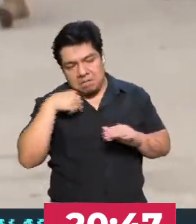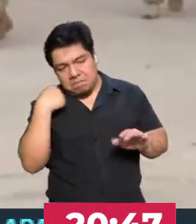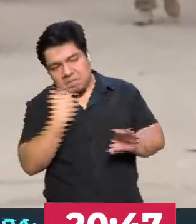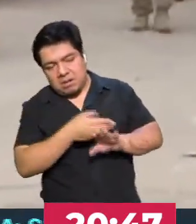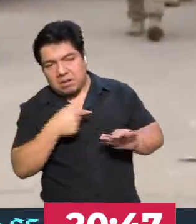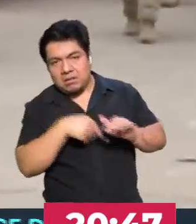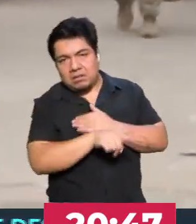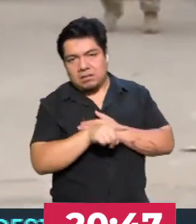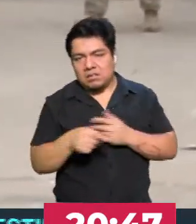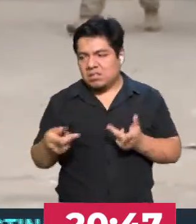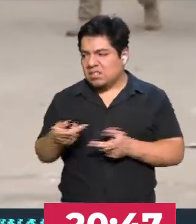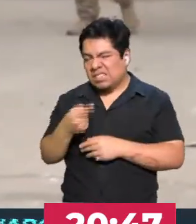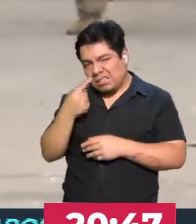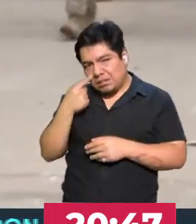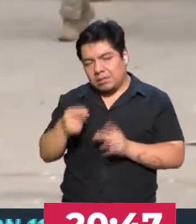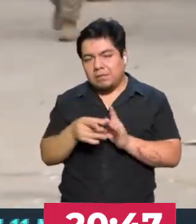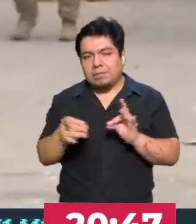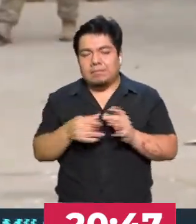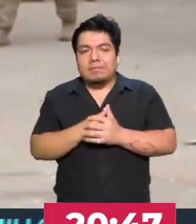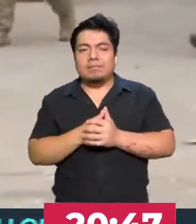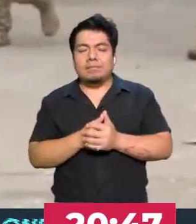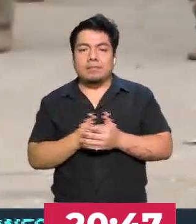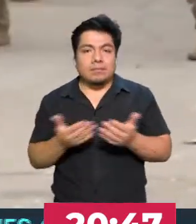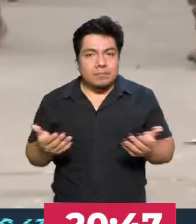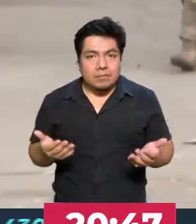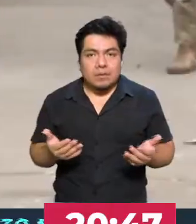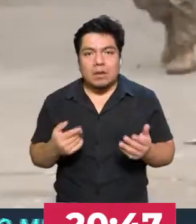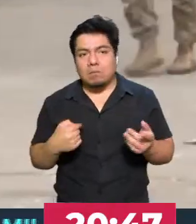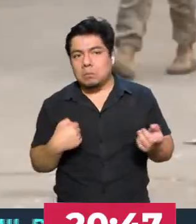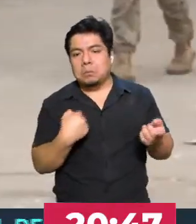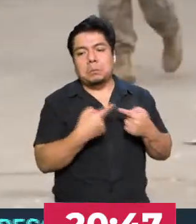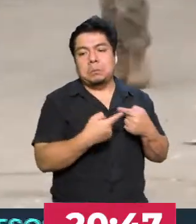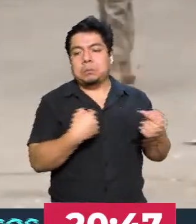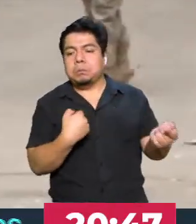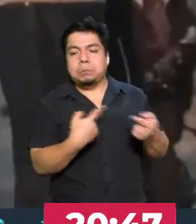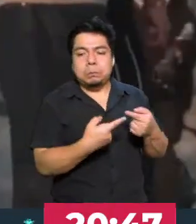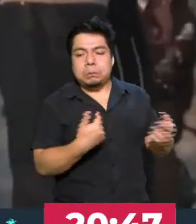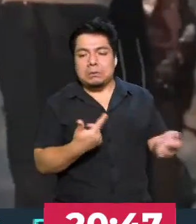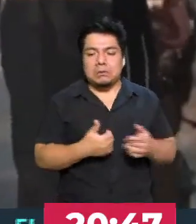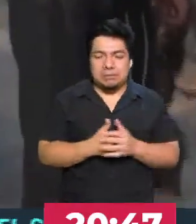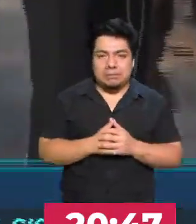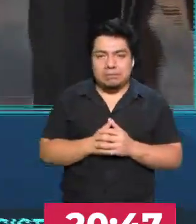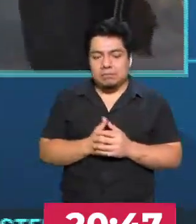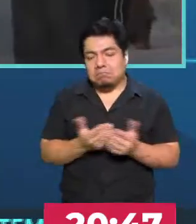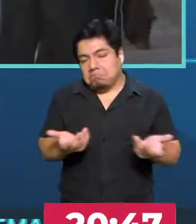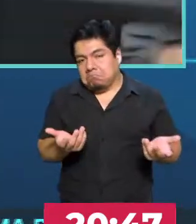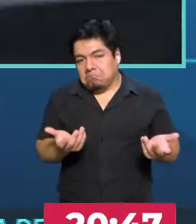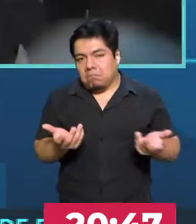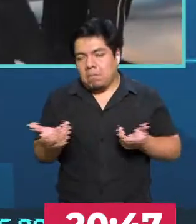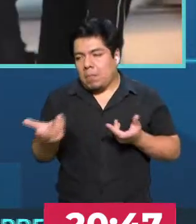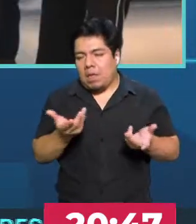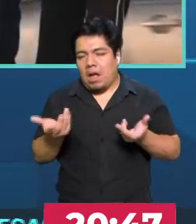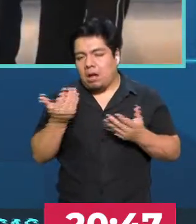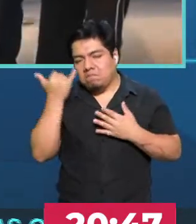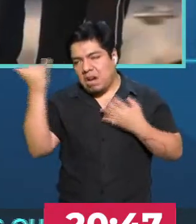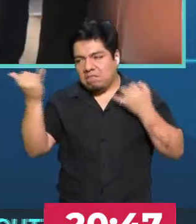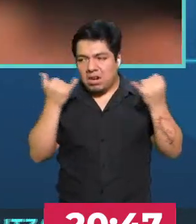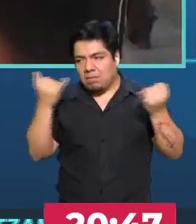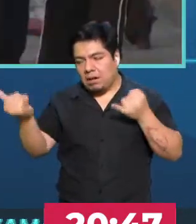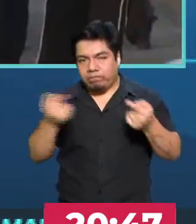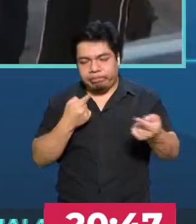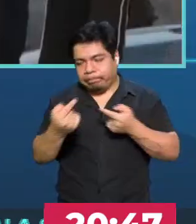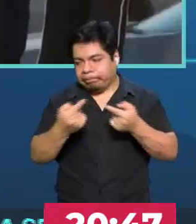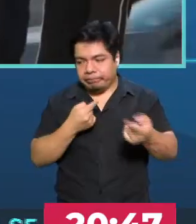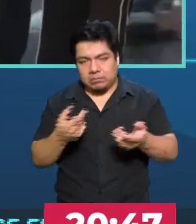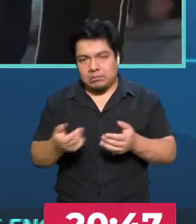fin de semana? Pues mira, Berenice, han ido y venido digamos que argumentos en las